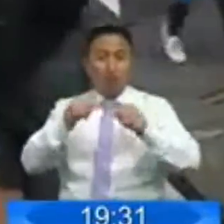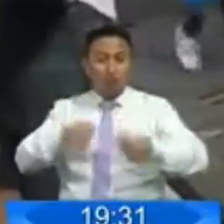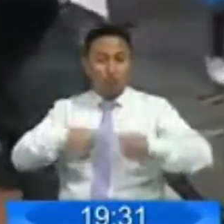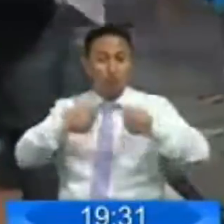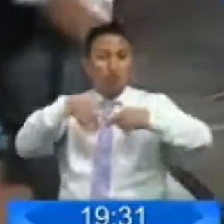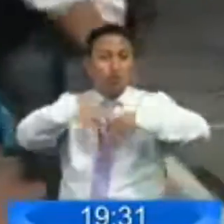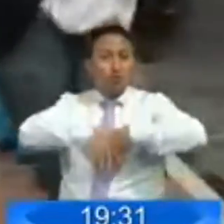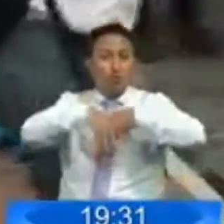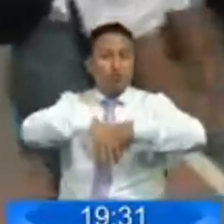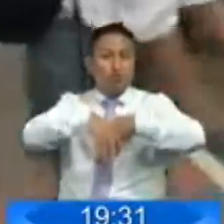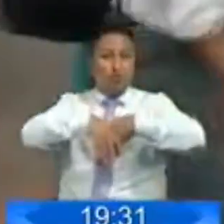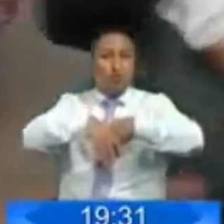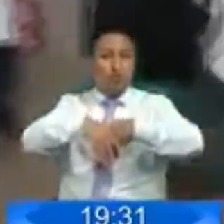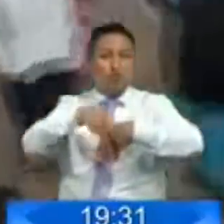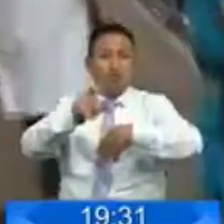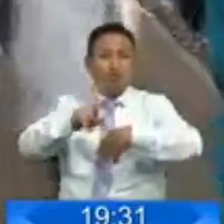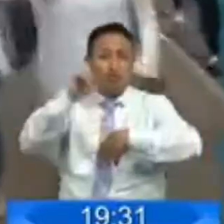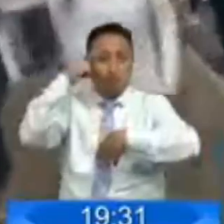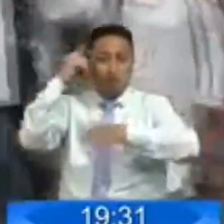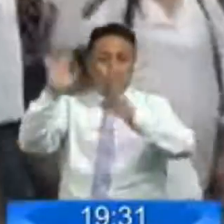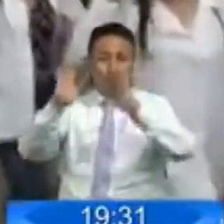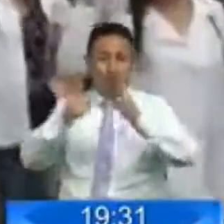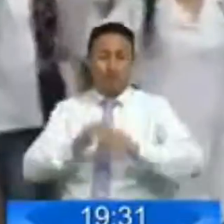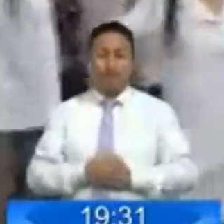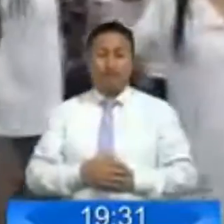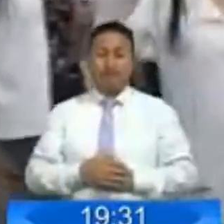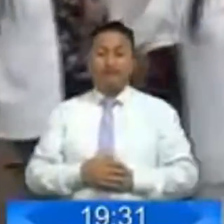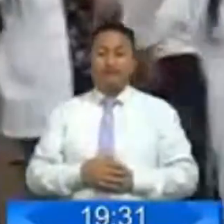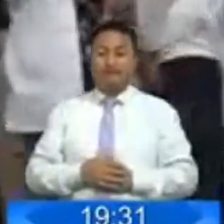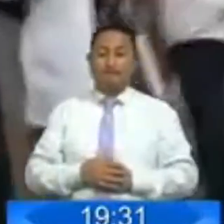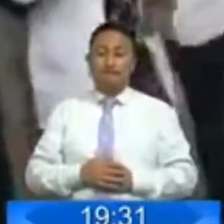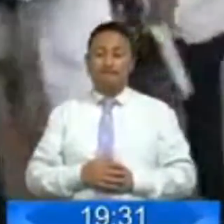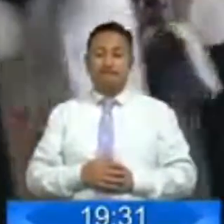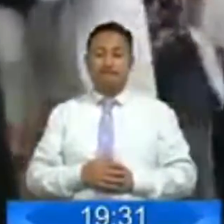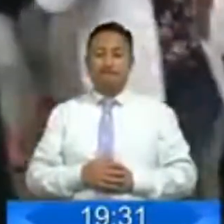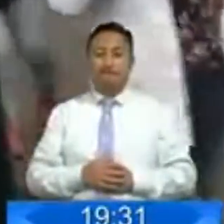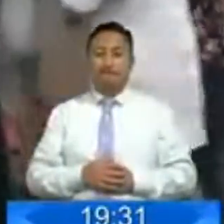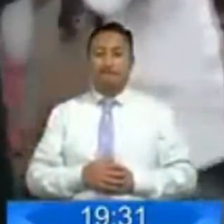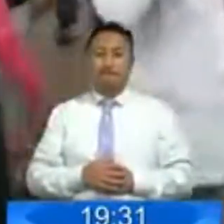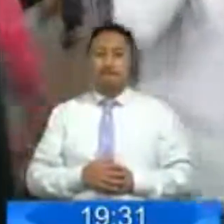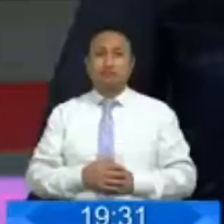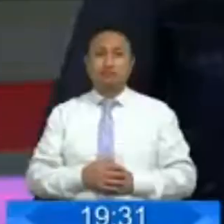para alcanzar sus peticiones. Informó desde la ciudad de Cuenca, Francisco Ramírez.